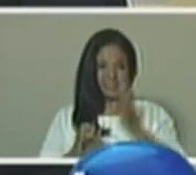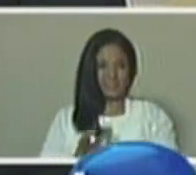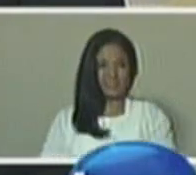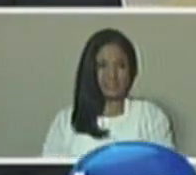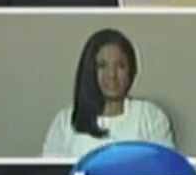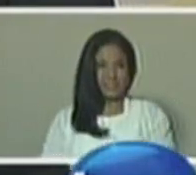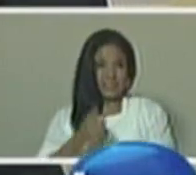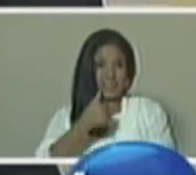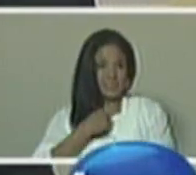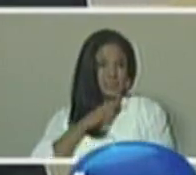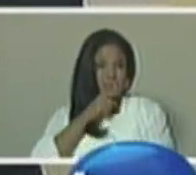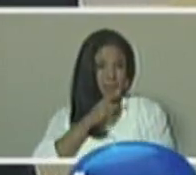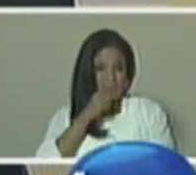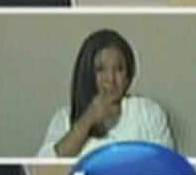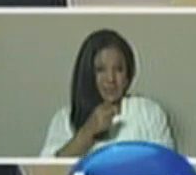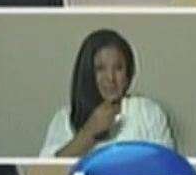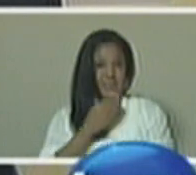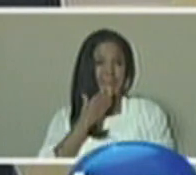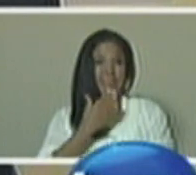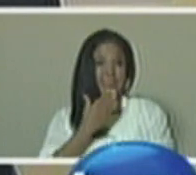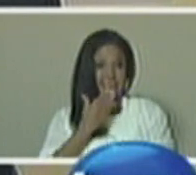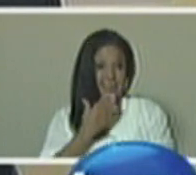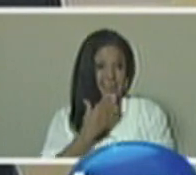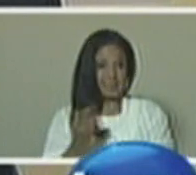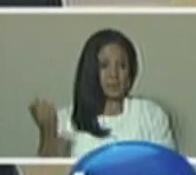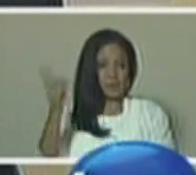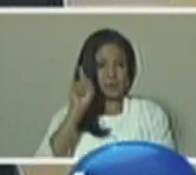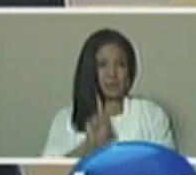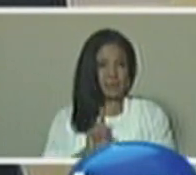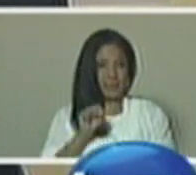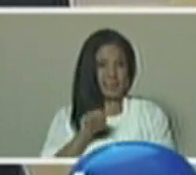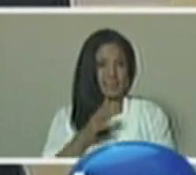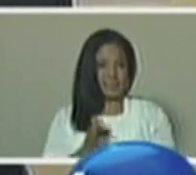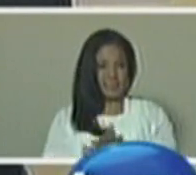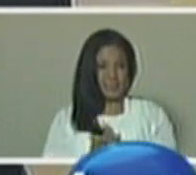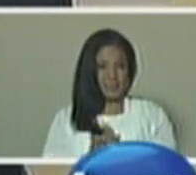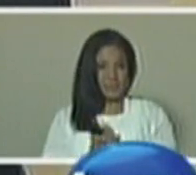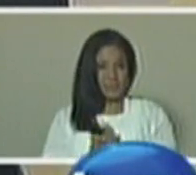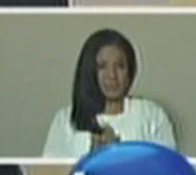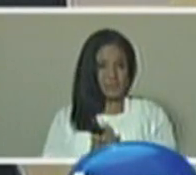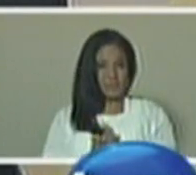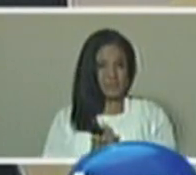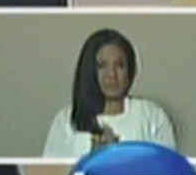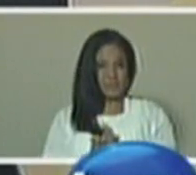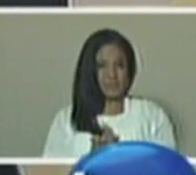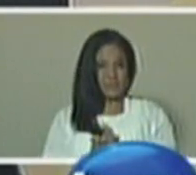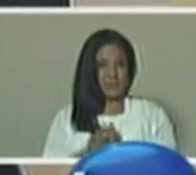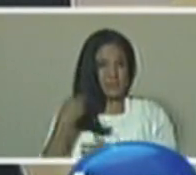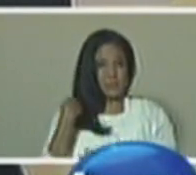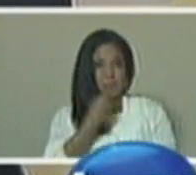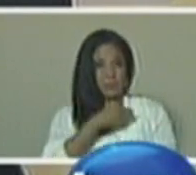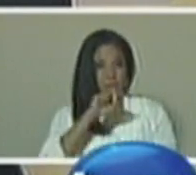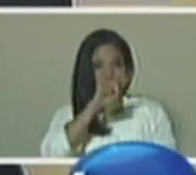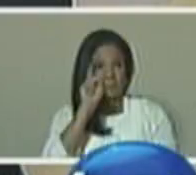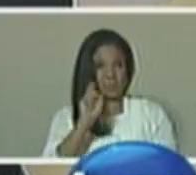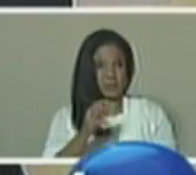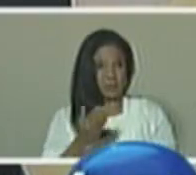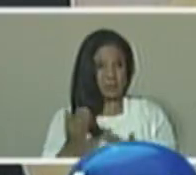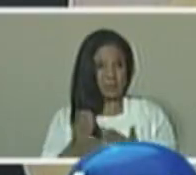Yo de verdad te vuelvo a agradecer, Ismael, tu presencia esta noche. Allá atrás